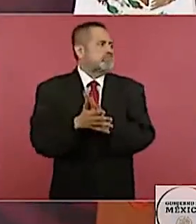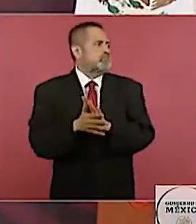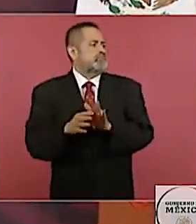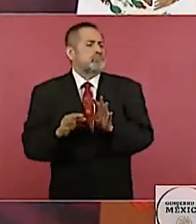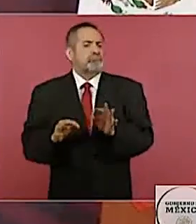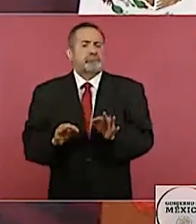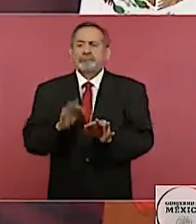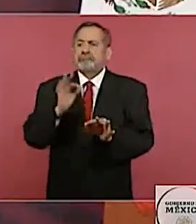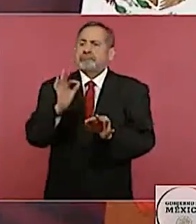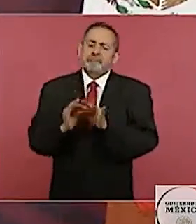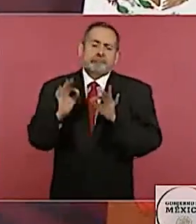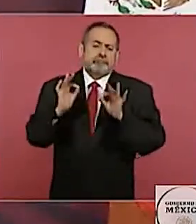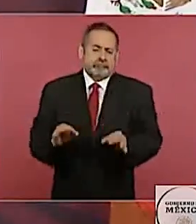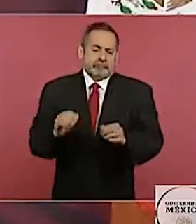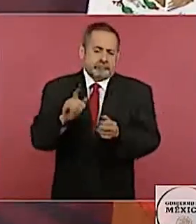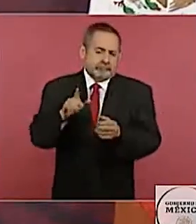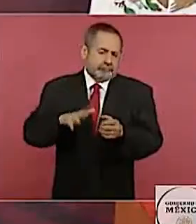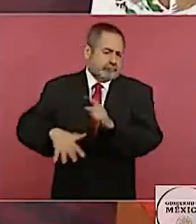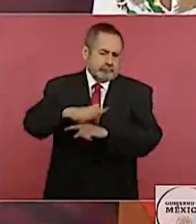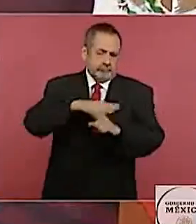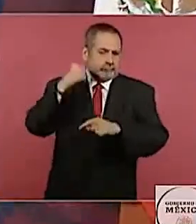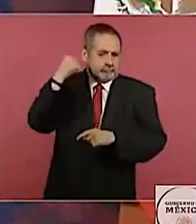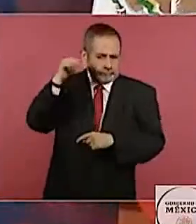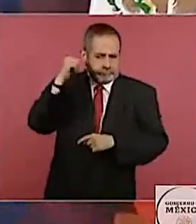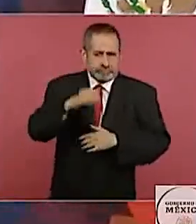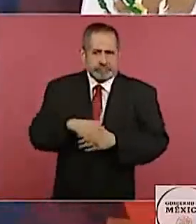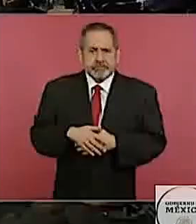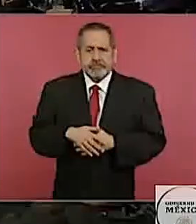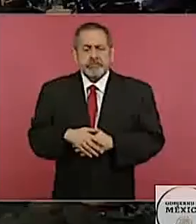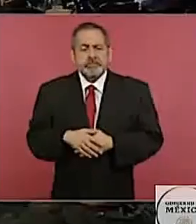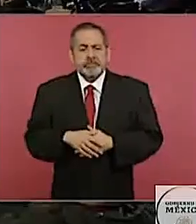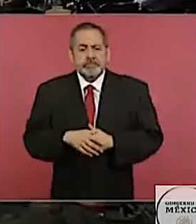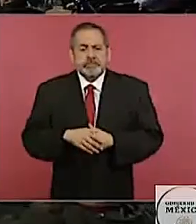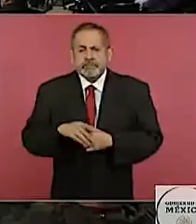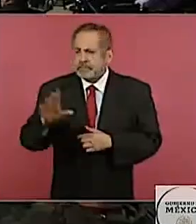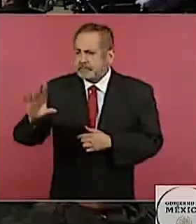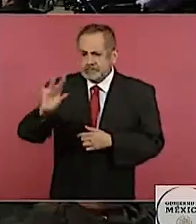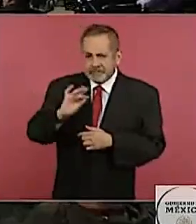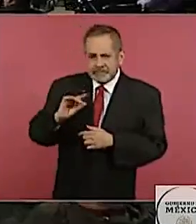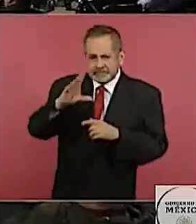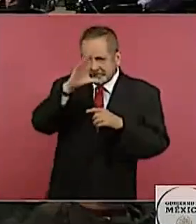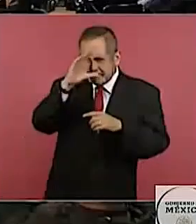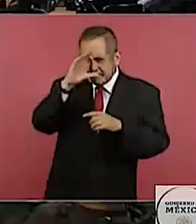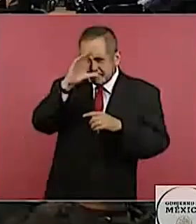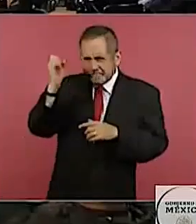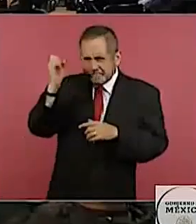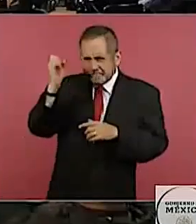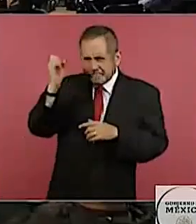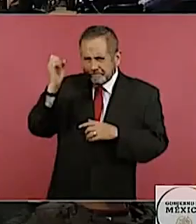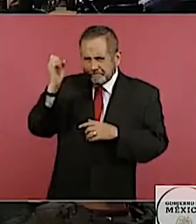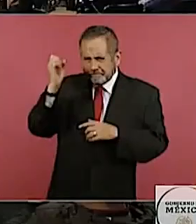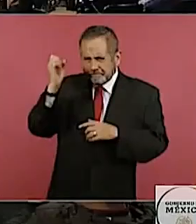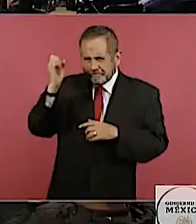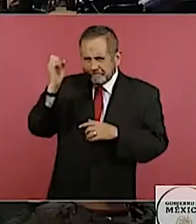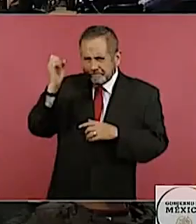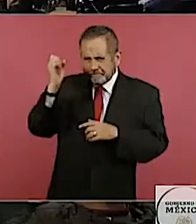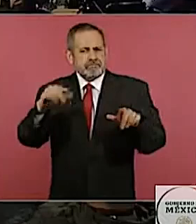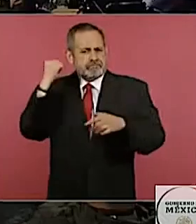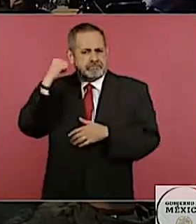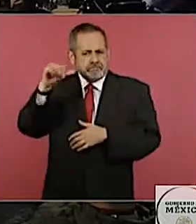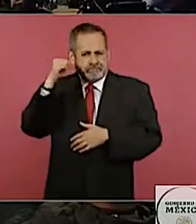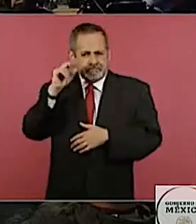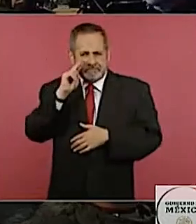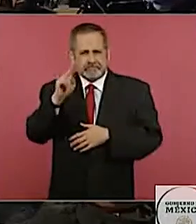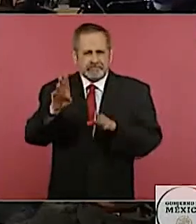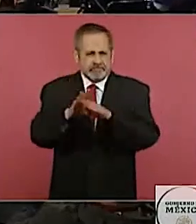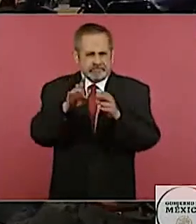Acapulco y me mandaron una foto de cómo está ya Acapulco